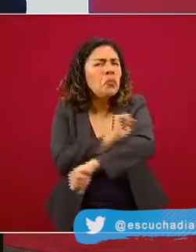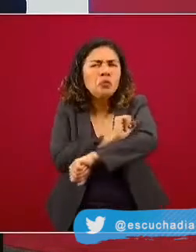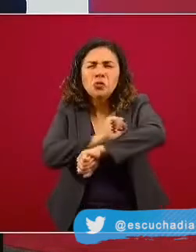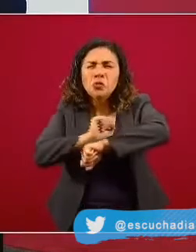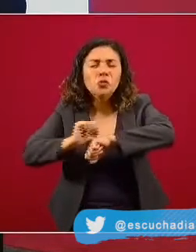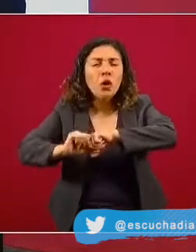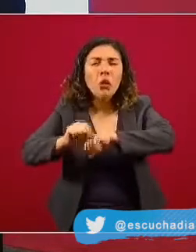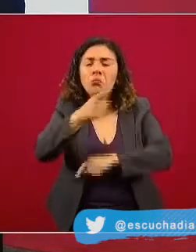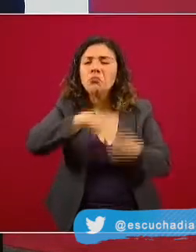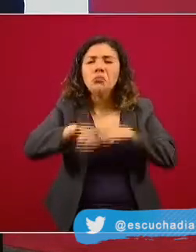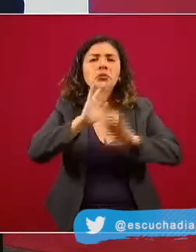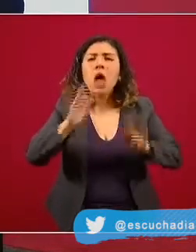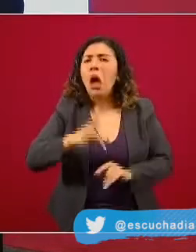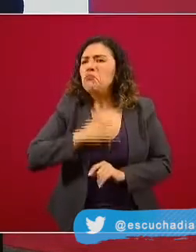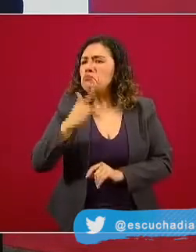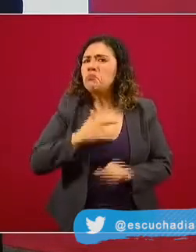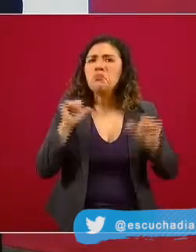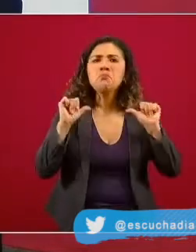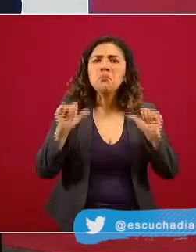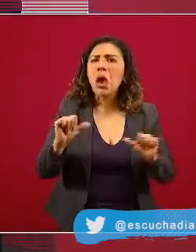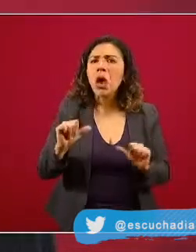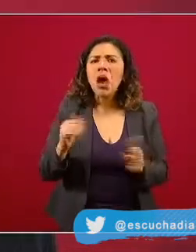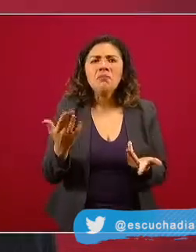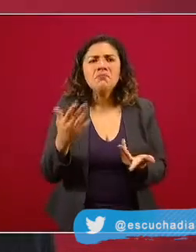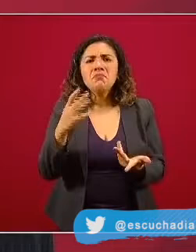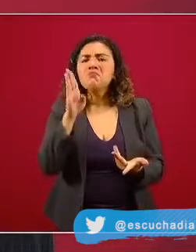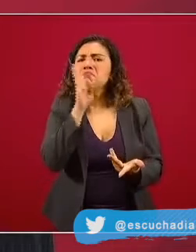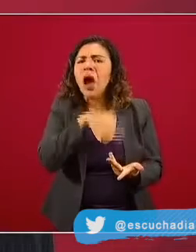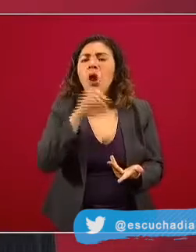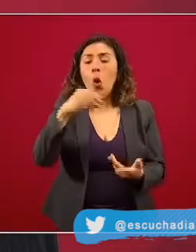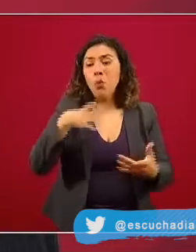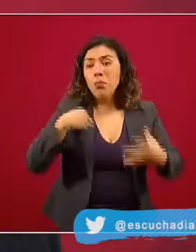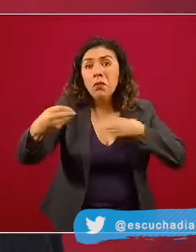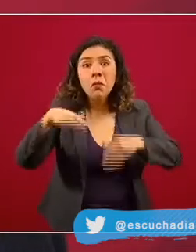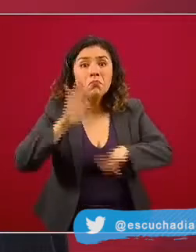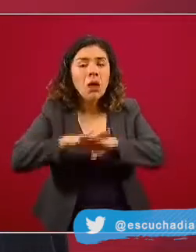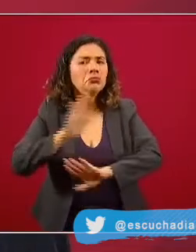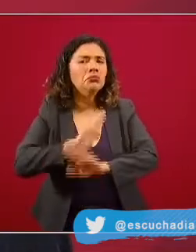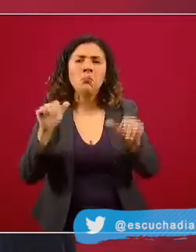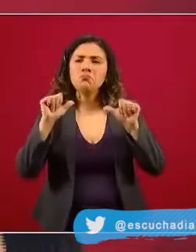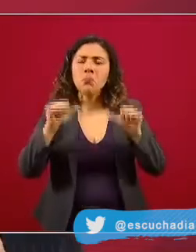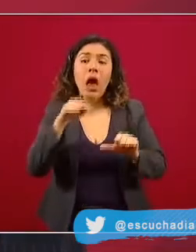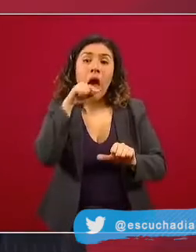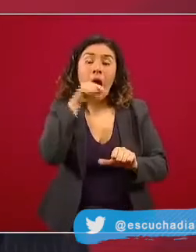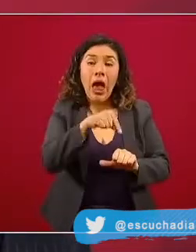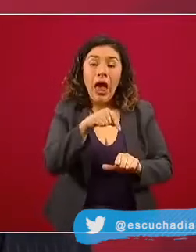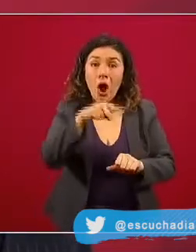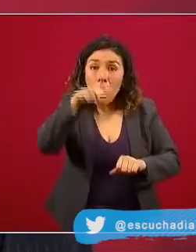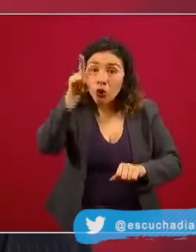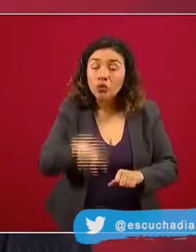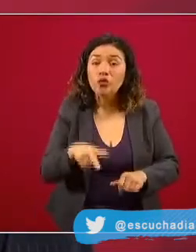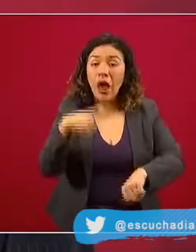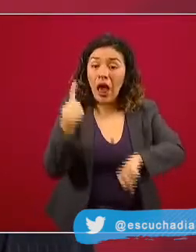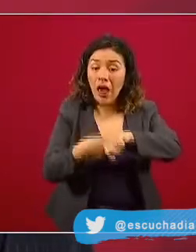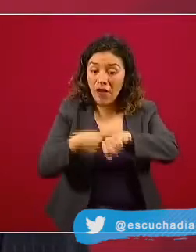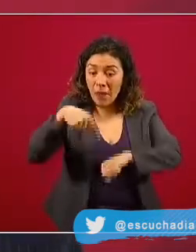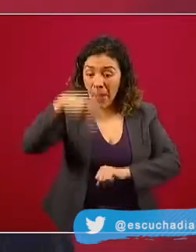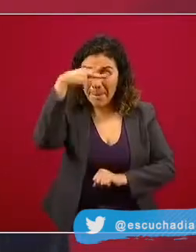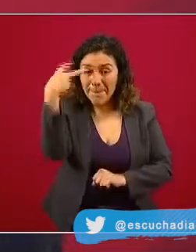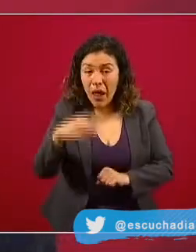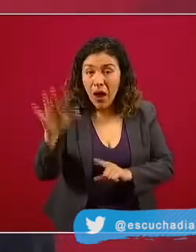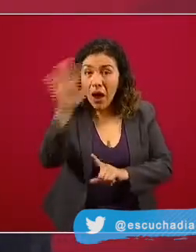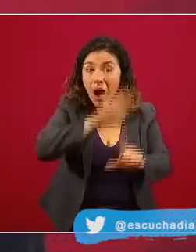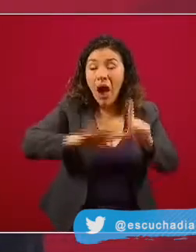estados entraron de manera tardía a la epidemia. Destaca que en un estado sí se presenta un rebrote, pero ahora también ya se muestra un descenso en el número